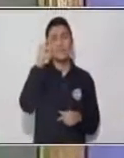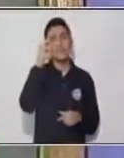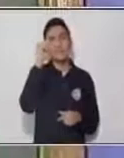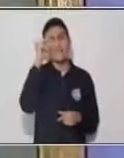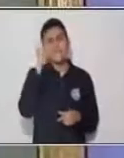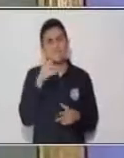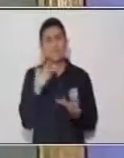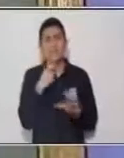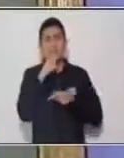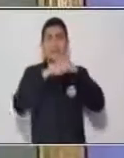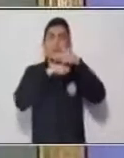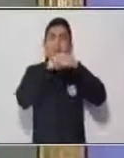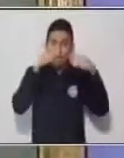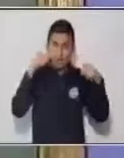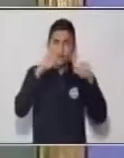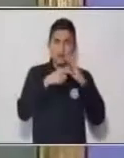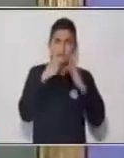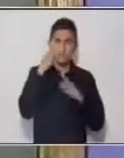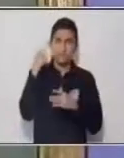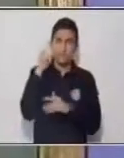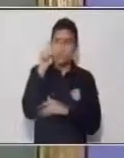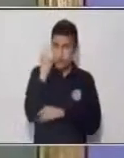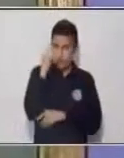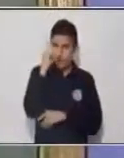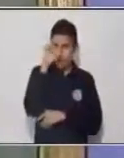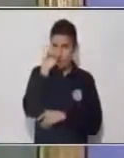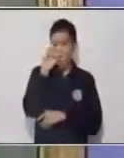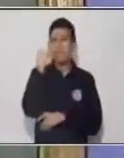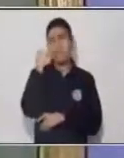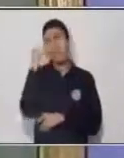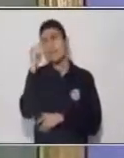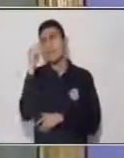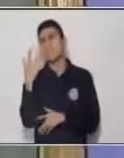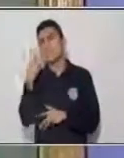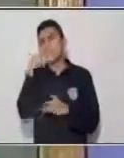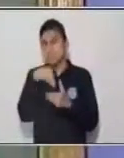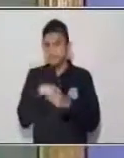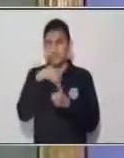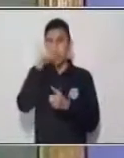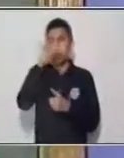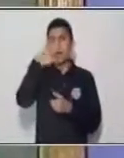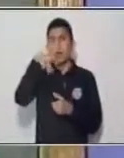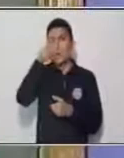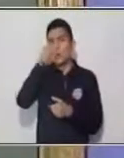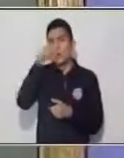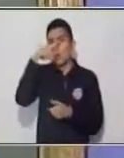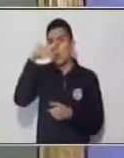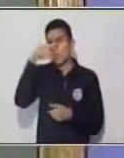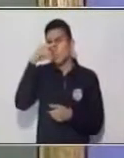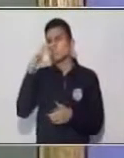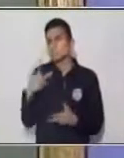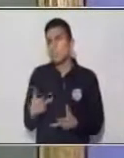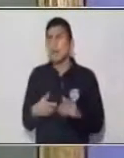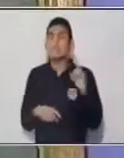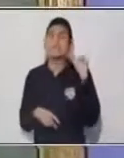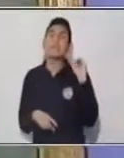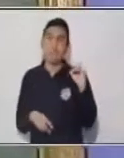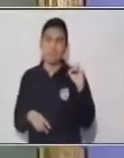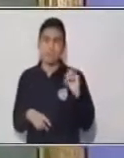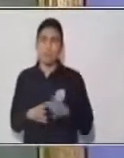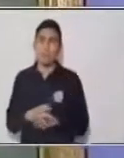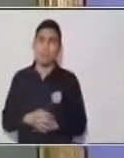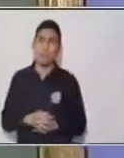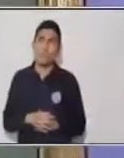sea, f'(x), la primera derivada de una constante es 0.